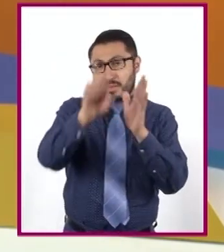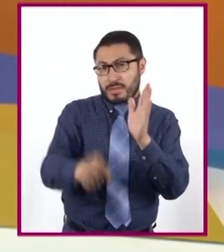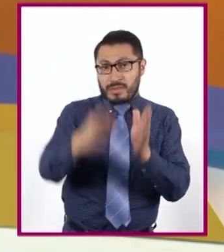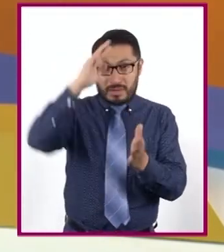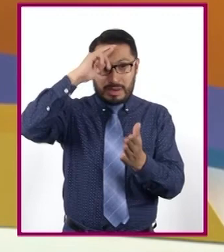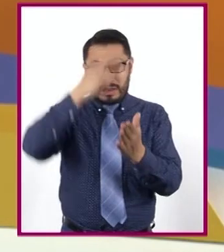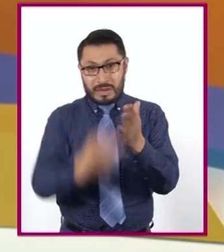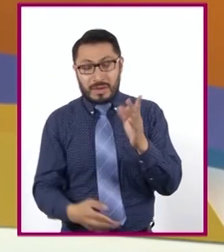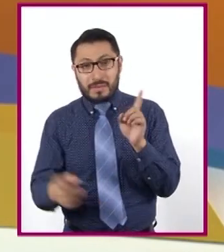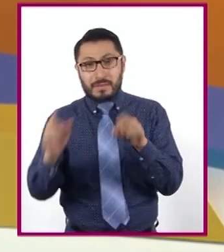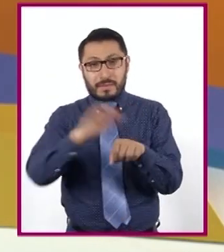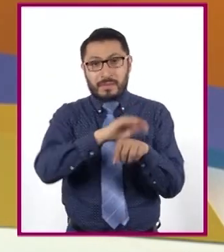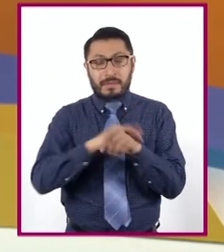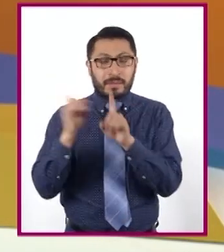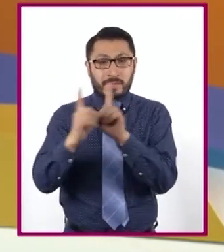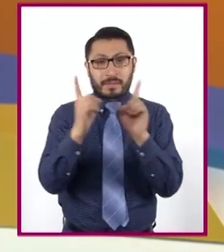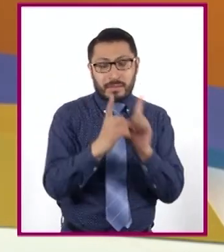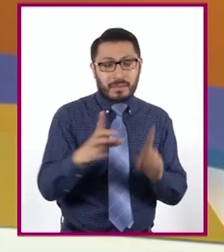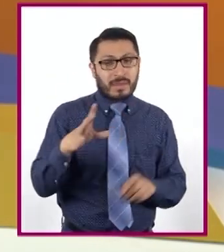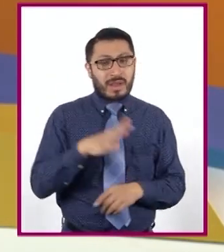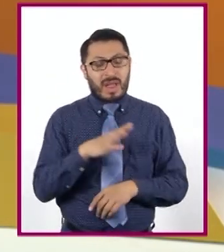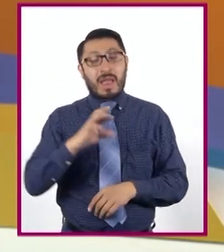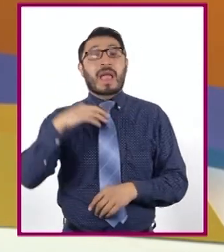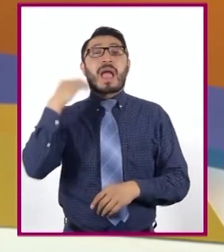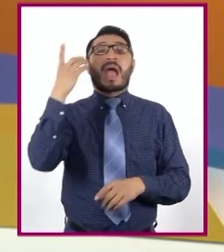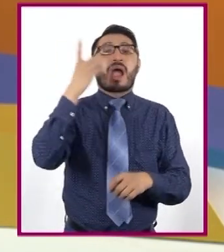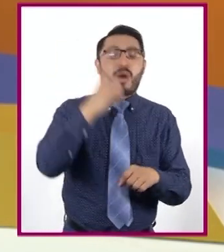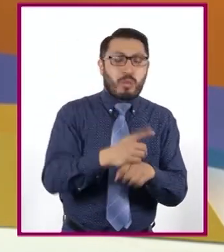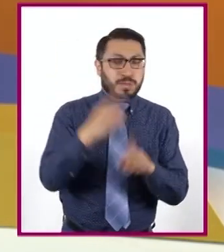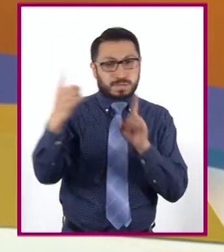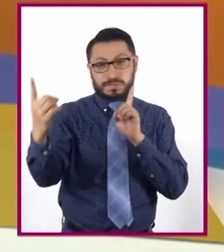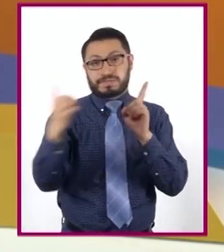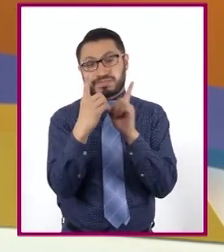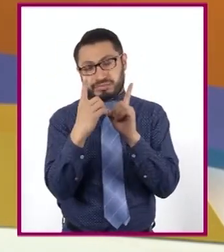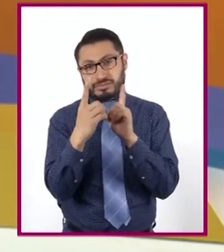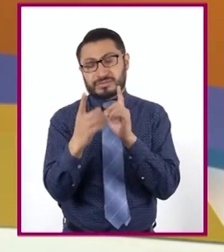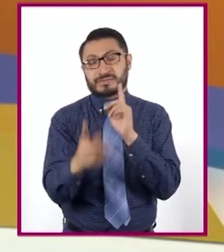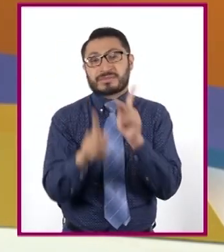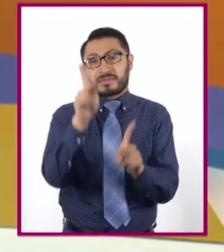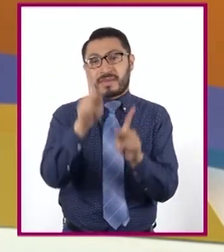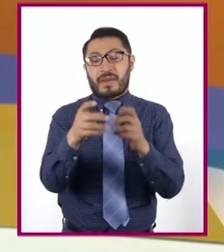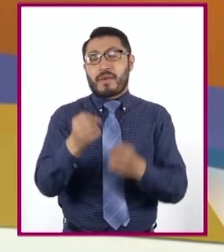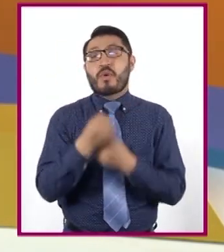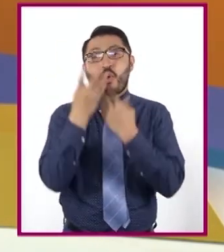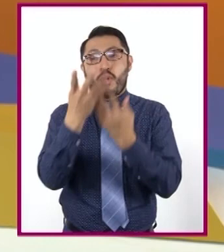entre amistades, se requieren de voluntad de las partes, expresar las